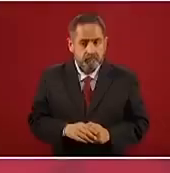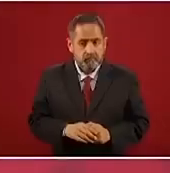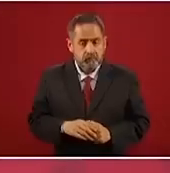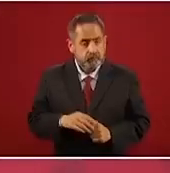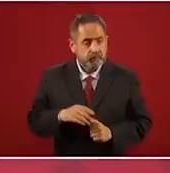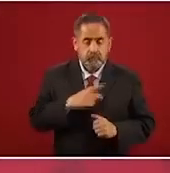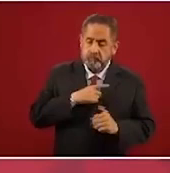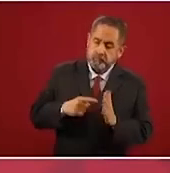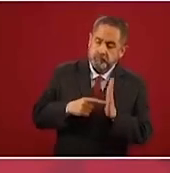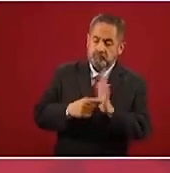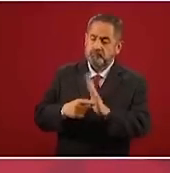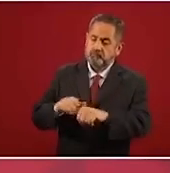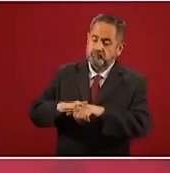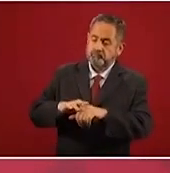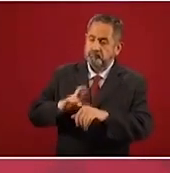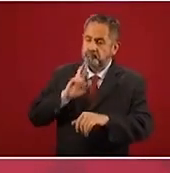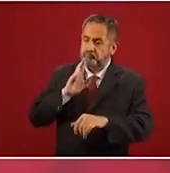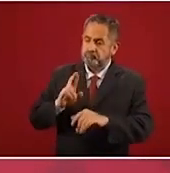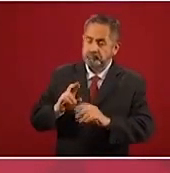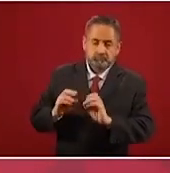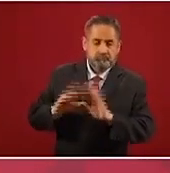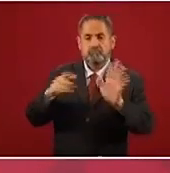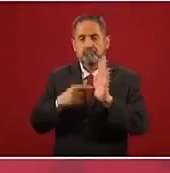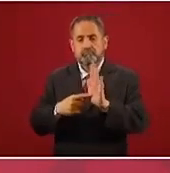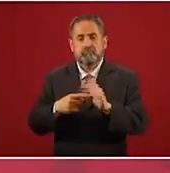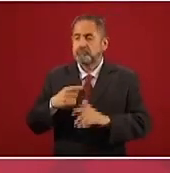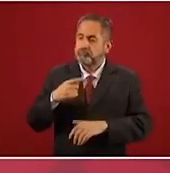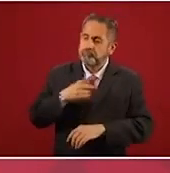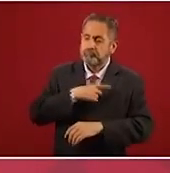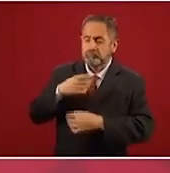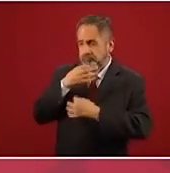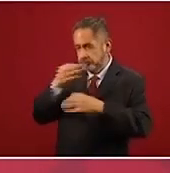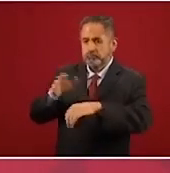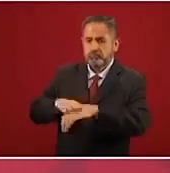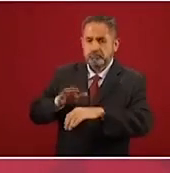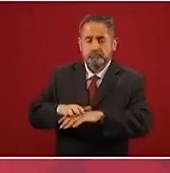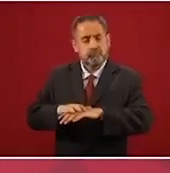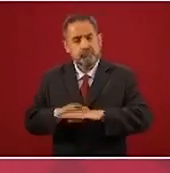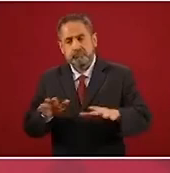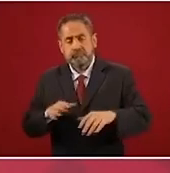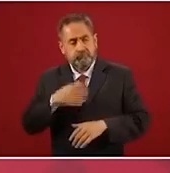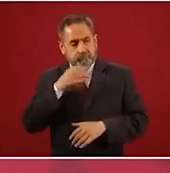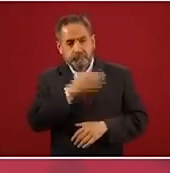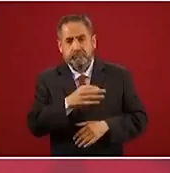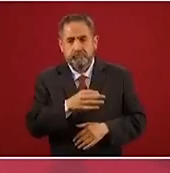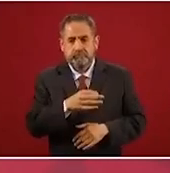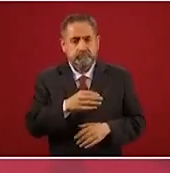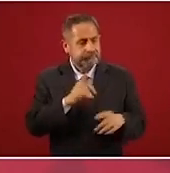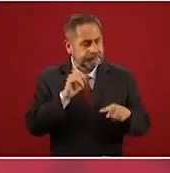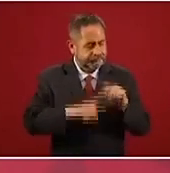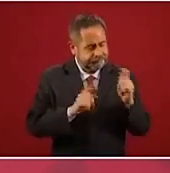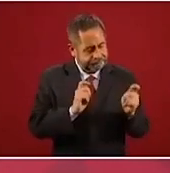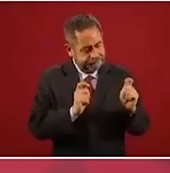buenas cuentas y decir se terminó con el proceso de